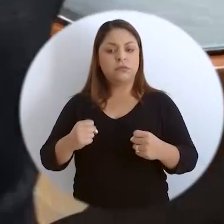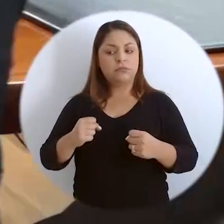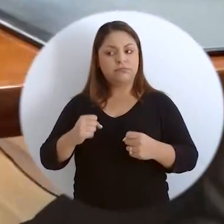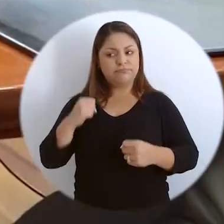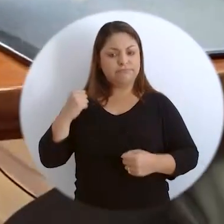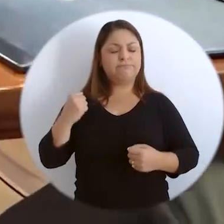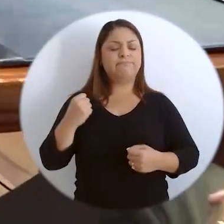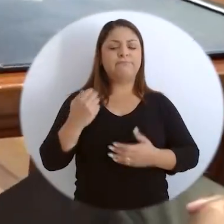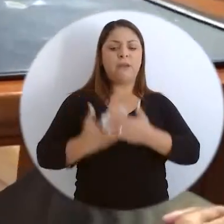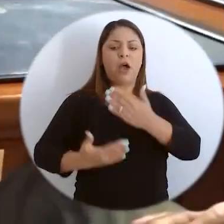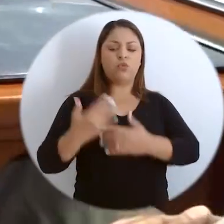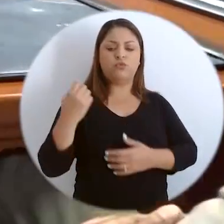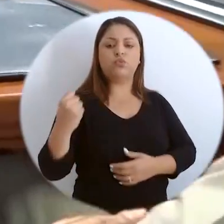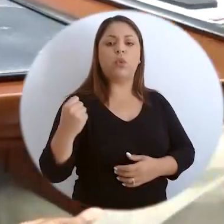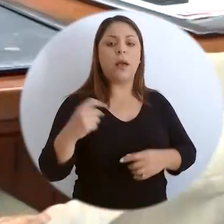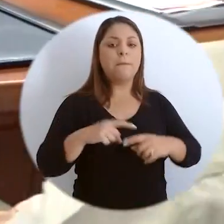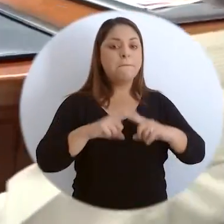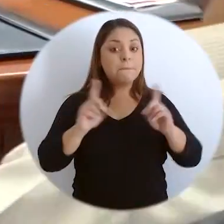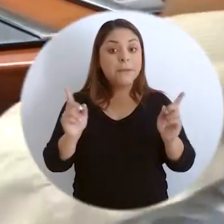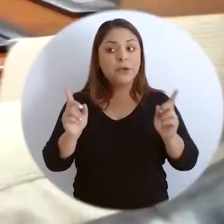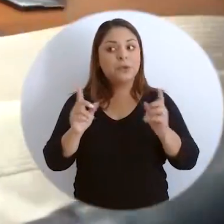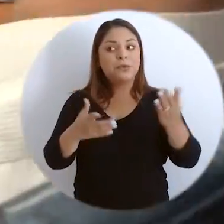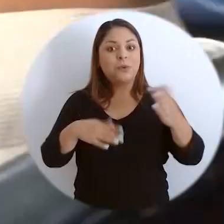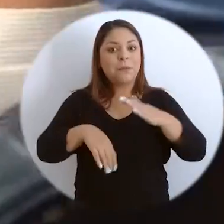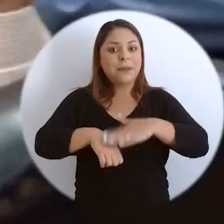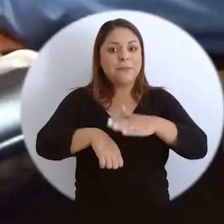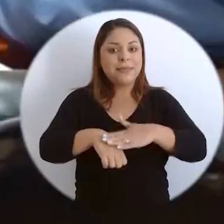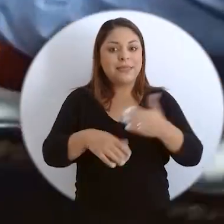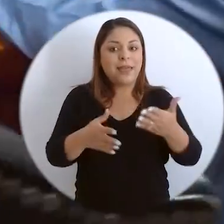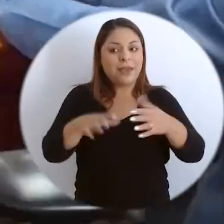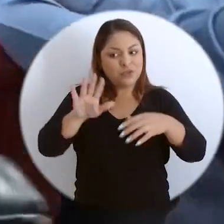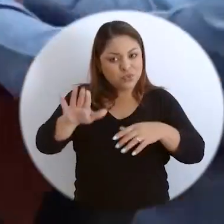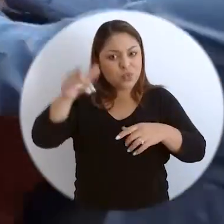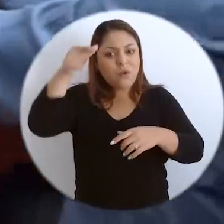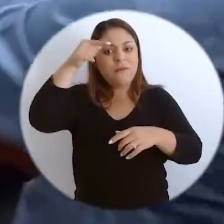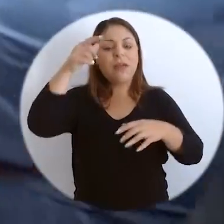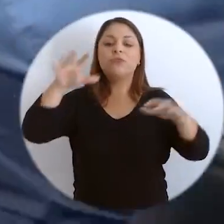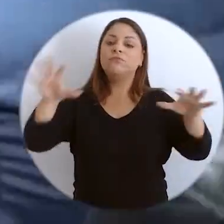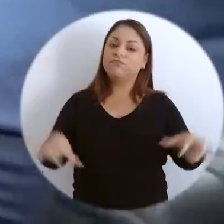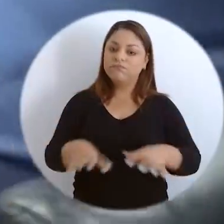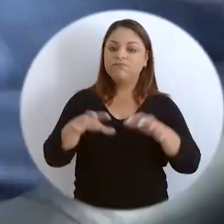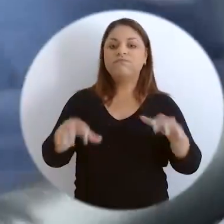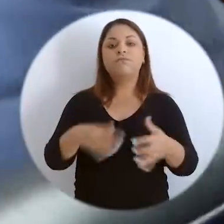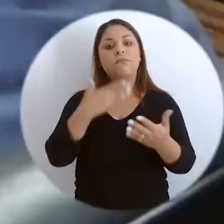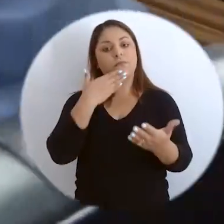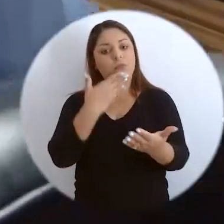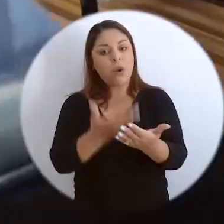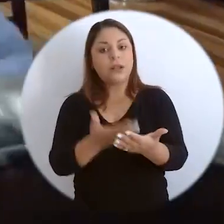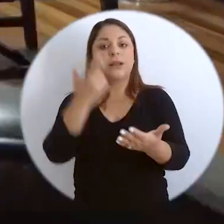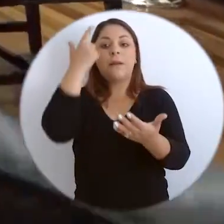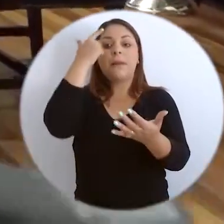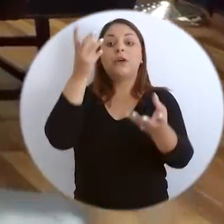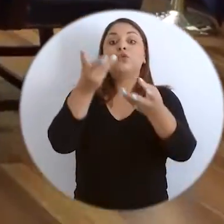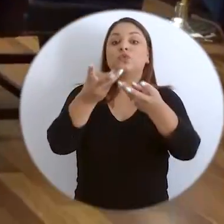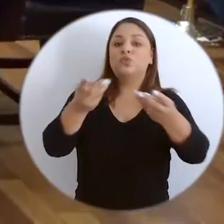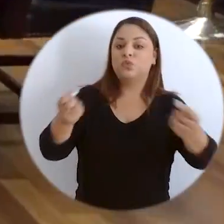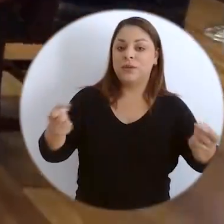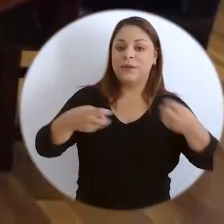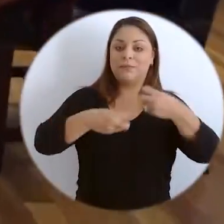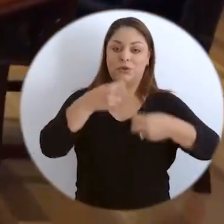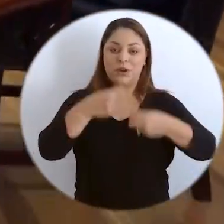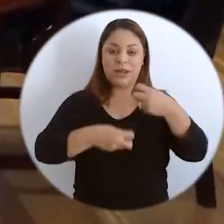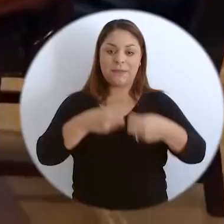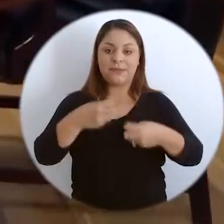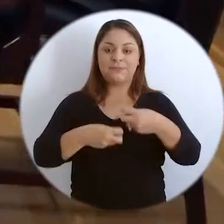un gobierno con poca capacidad de parte de la gestión político-administrativa, las figuras de los ministros y ministras, para tomar acciones